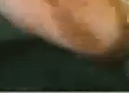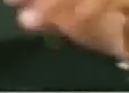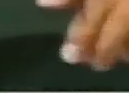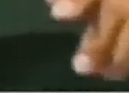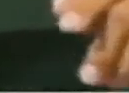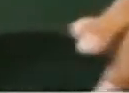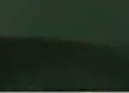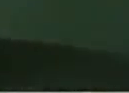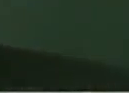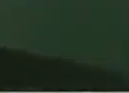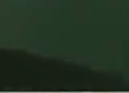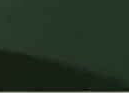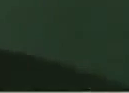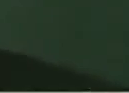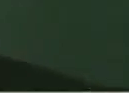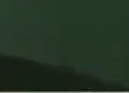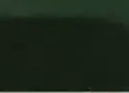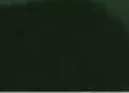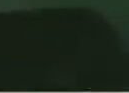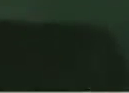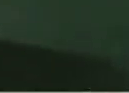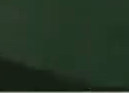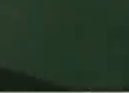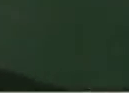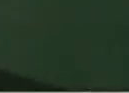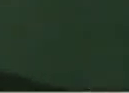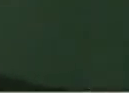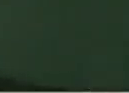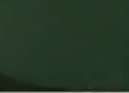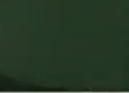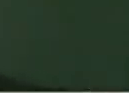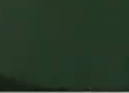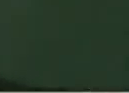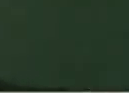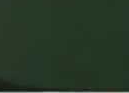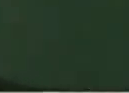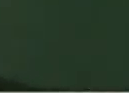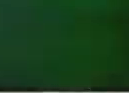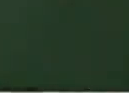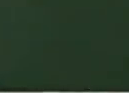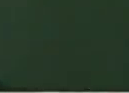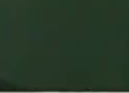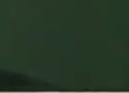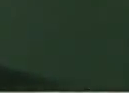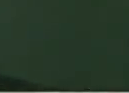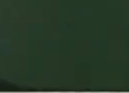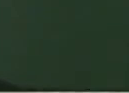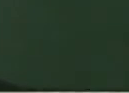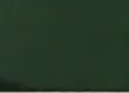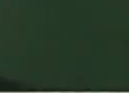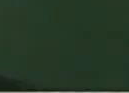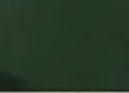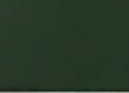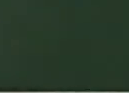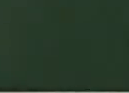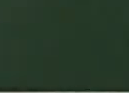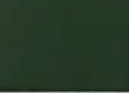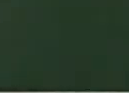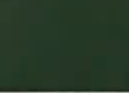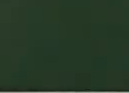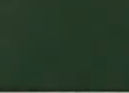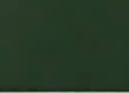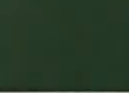Simón Bolívar, pero con los brazos extendidos al continente latinoamericano y caribeño. Un proyecto en el